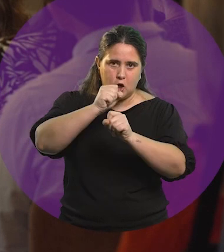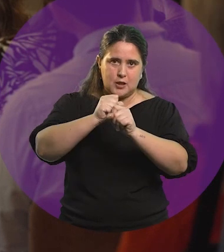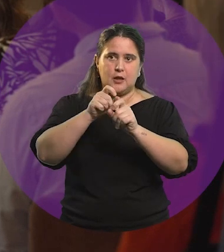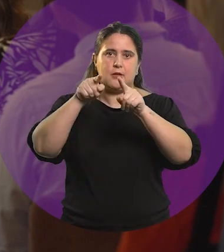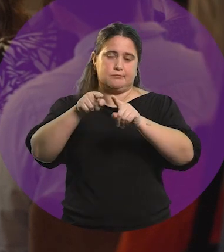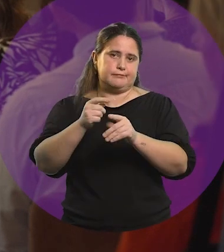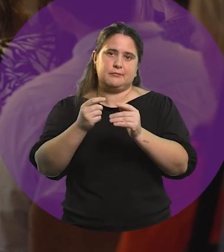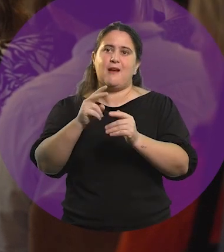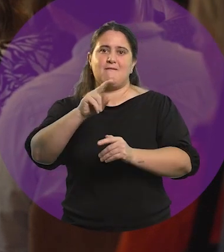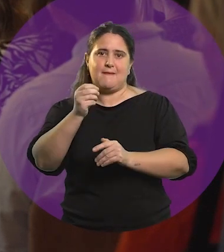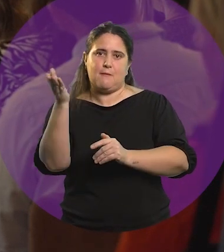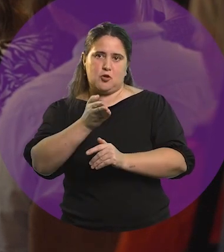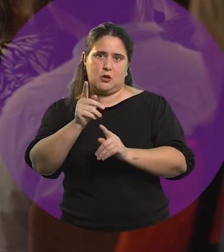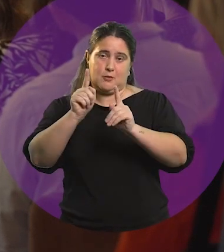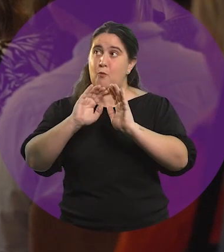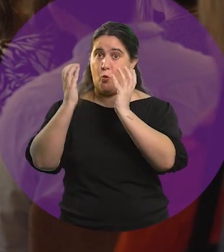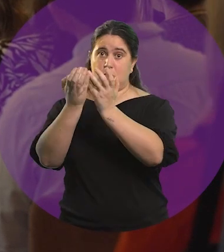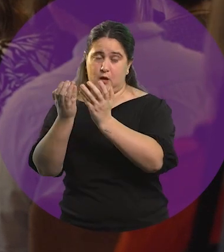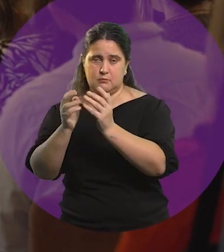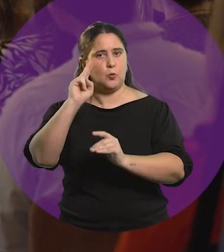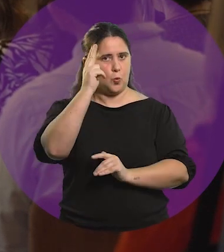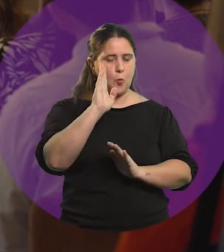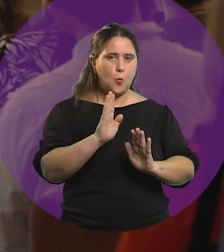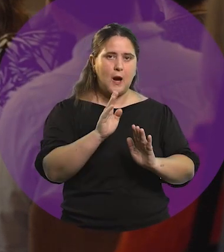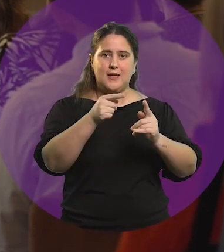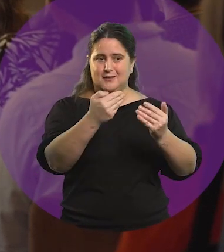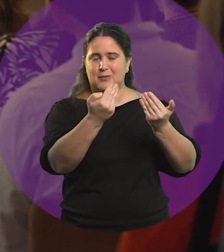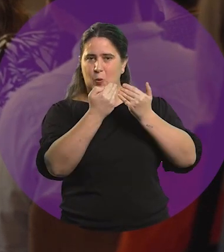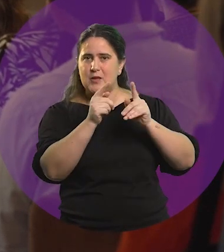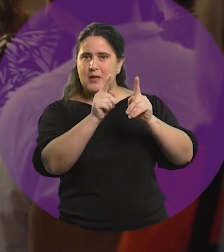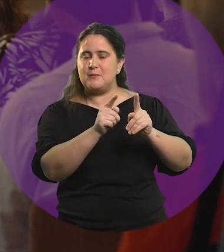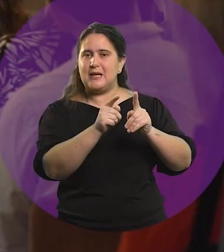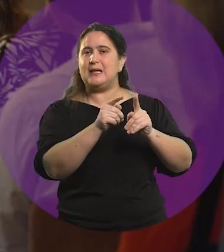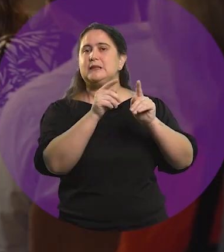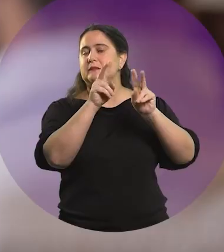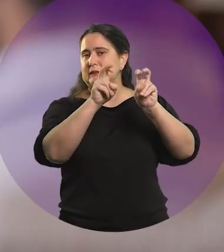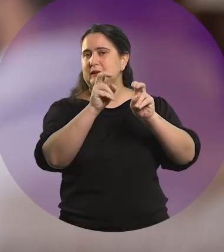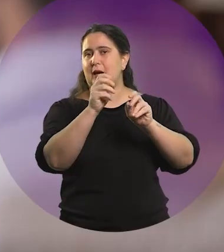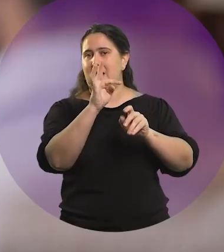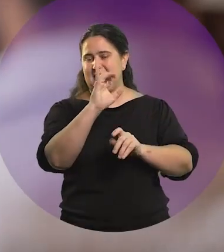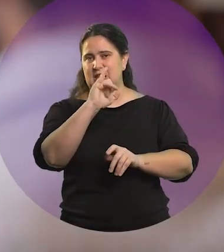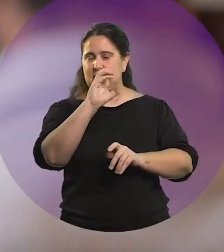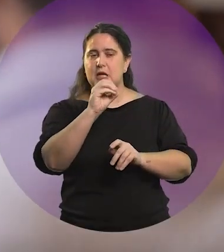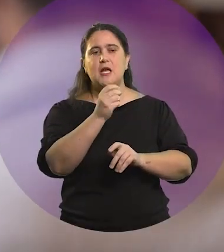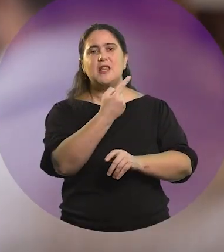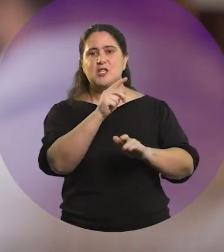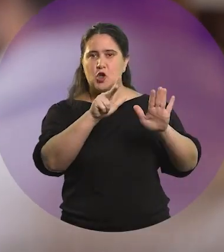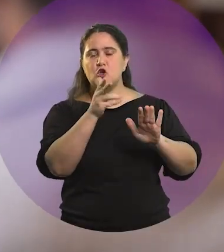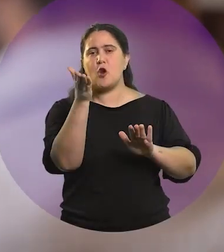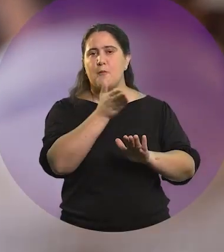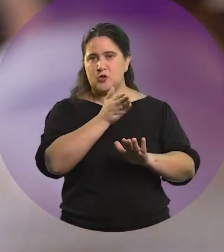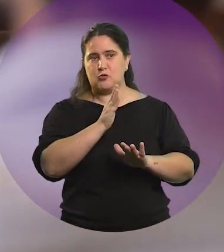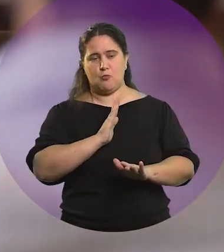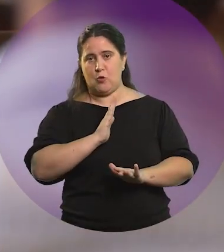en temas de TIC no superan el 20%. En Uruguay, específicamente, que era lo que me preguntabas en el área de TIC, estamos en el 18%